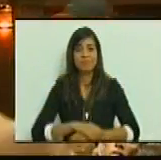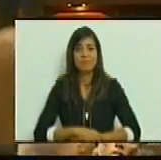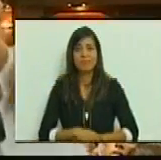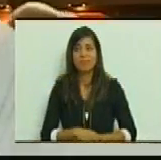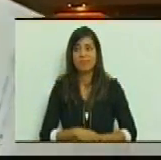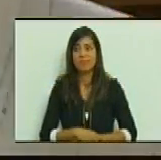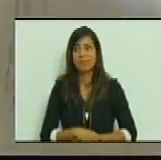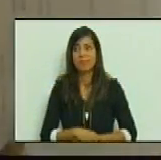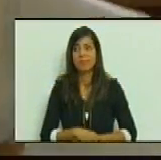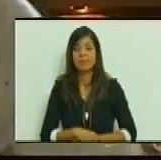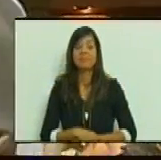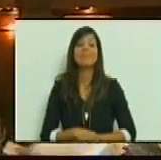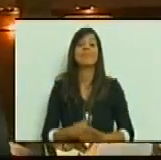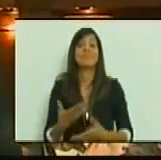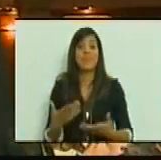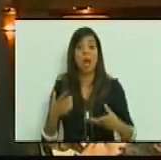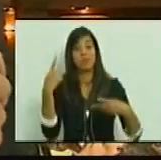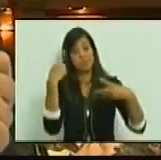Es decir,